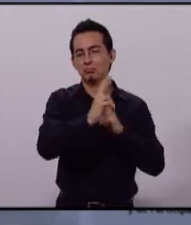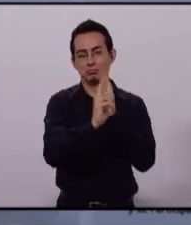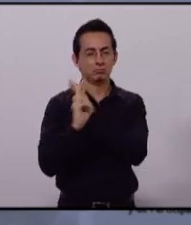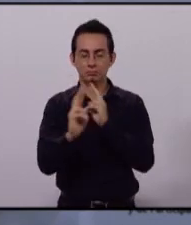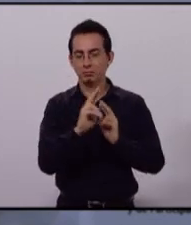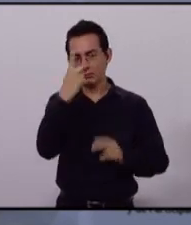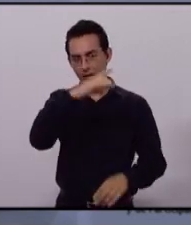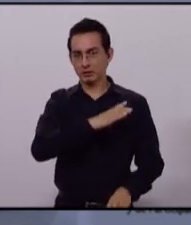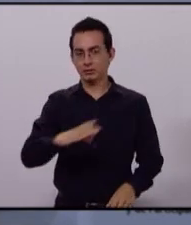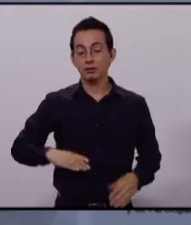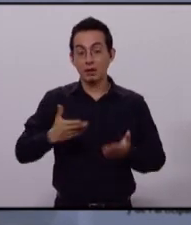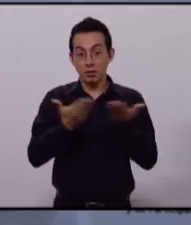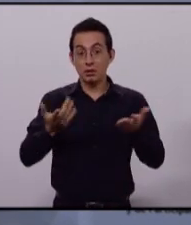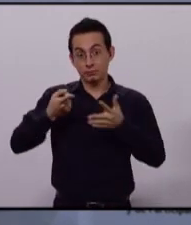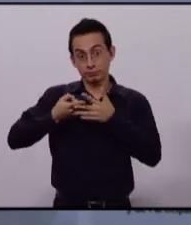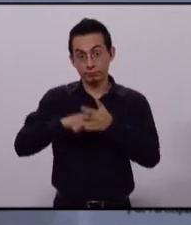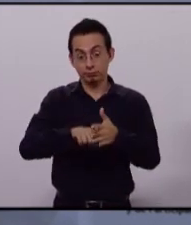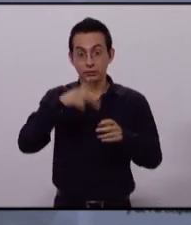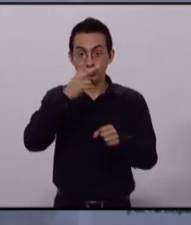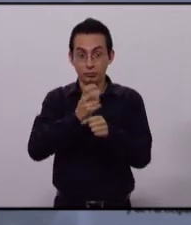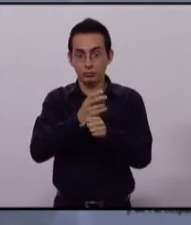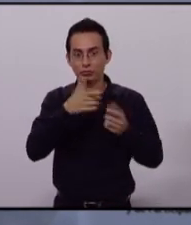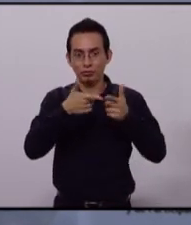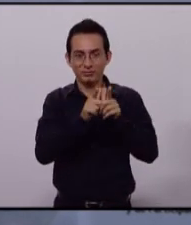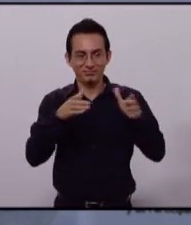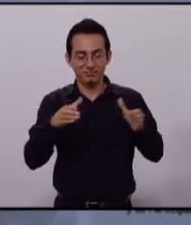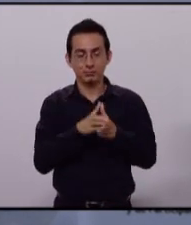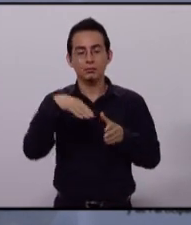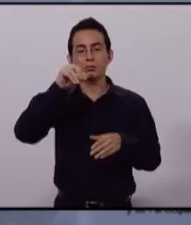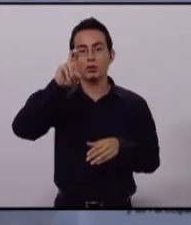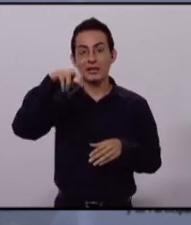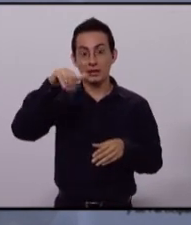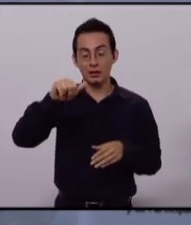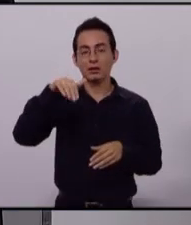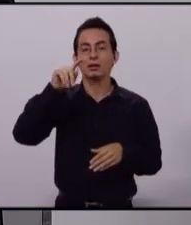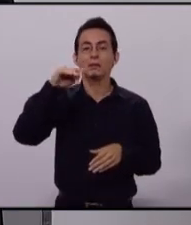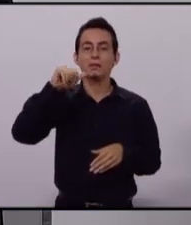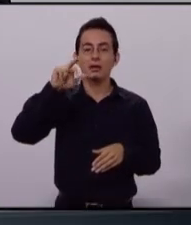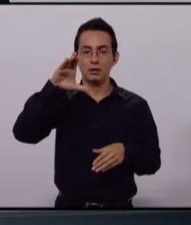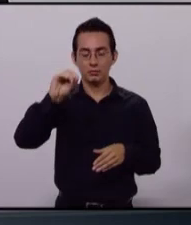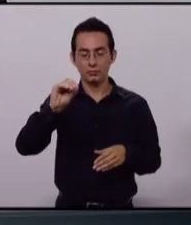Iniciamos esta segunda ronda con el candidato de Morena, Marco Tulio Rosas.